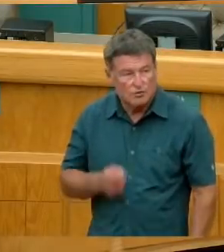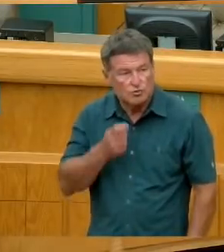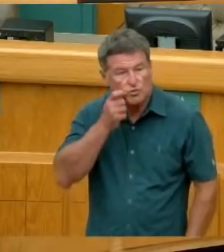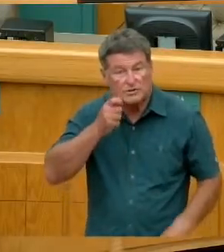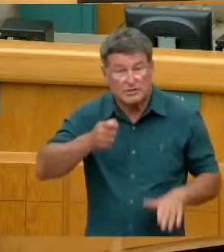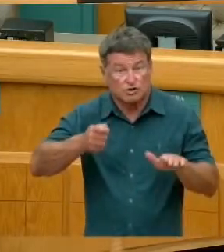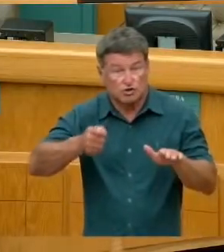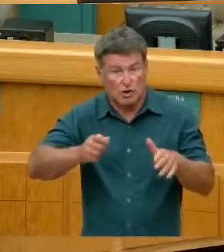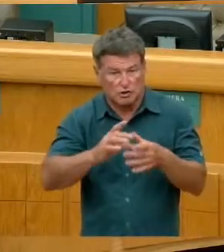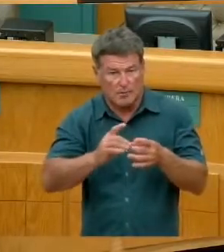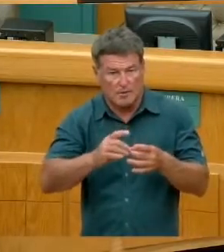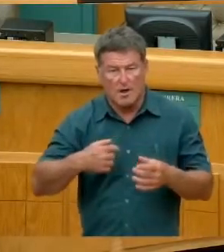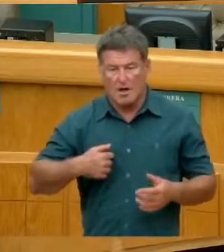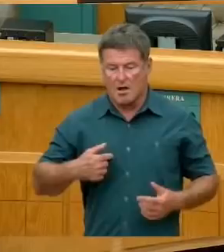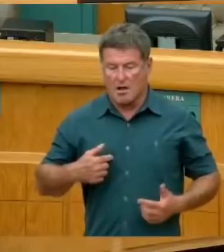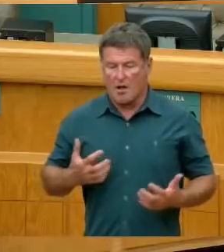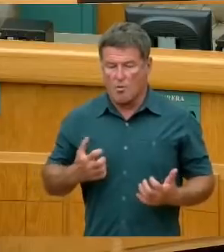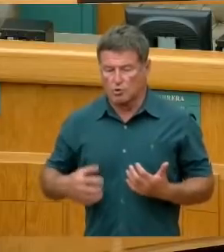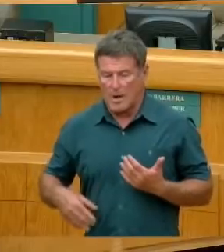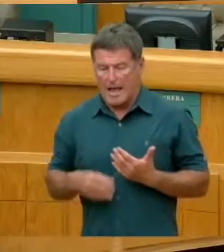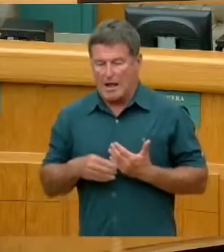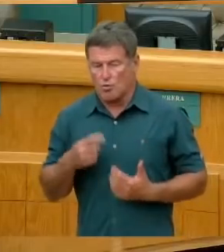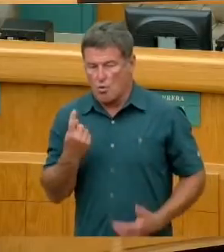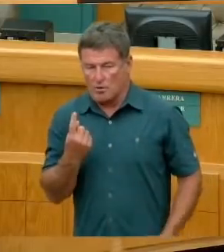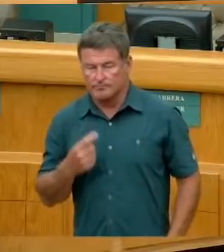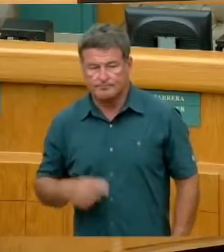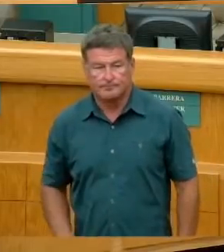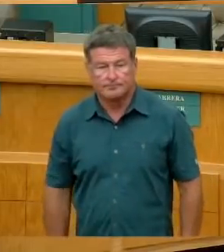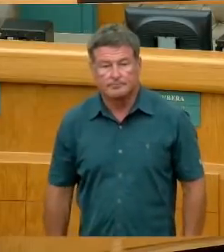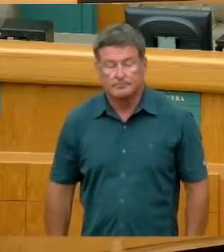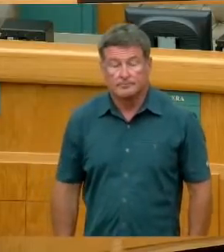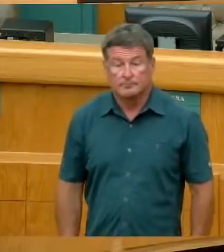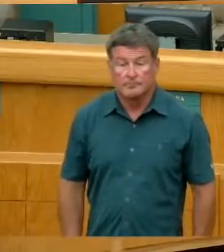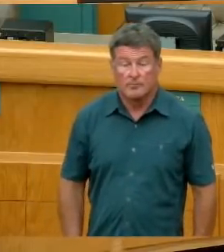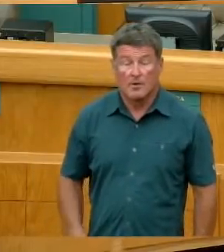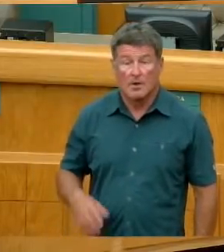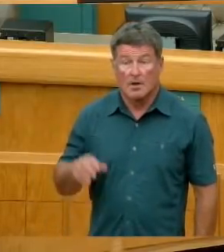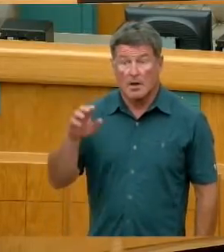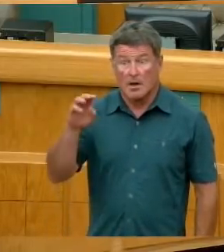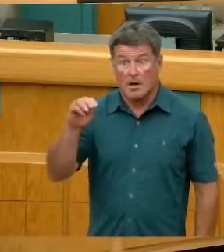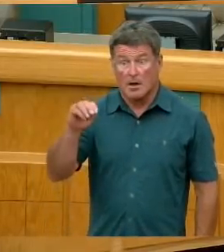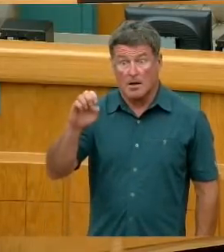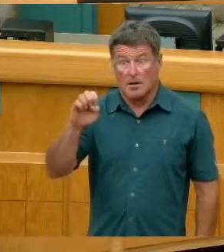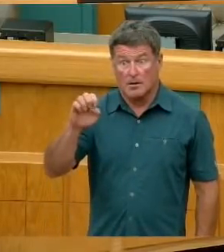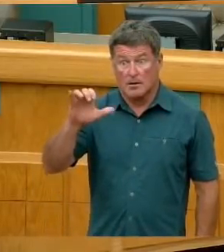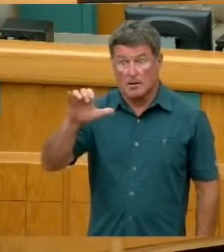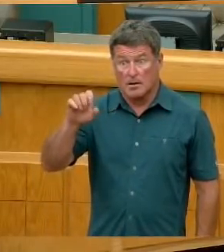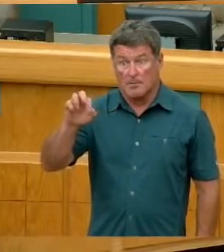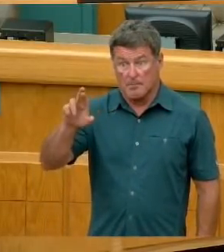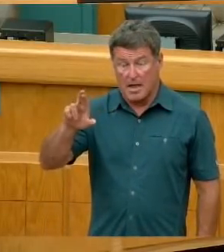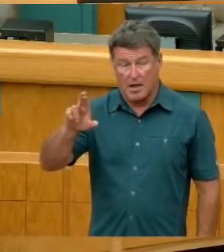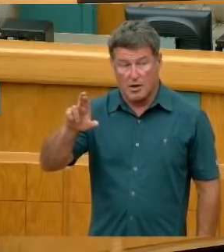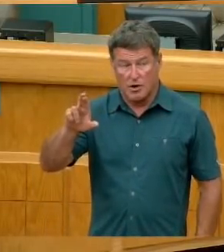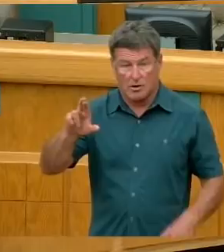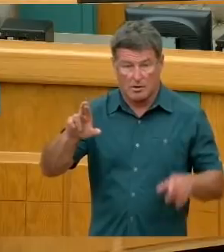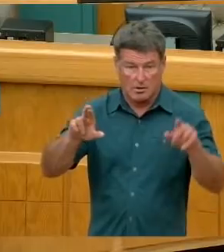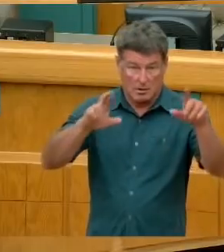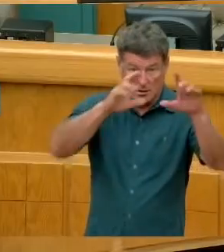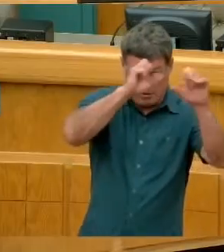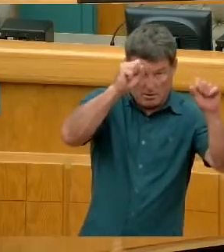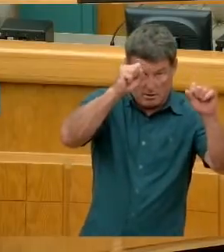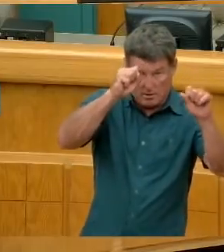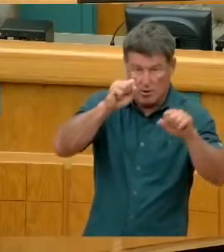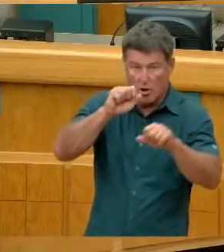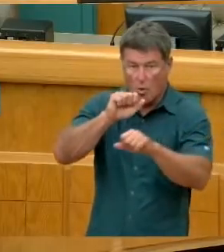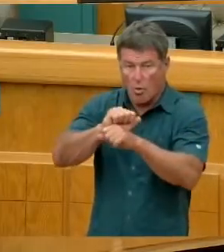I just wanted to add one thing to the judge's comment. So the mayor and I, the mayor generally works in parallel or in